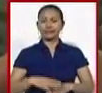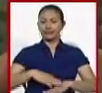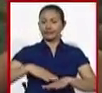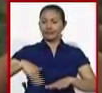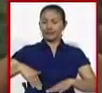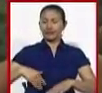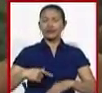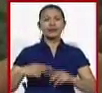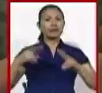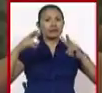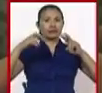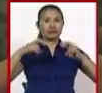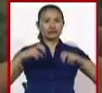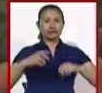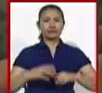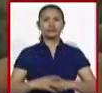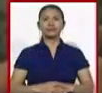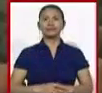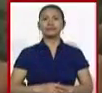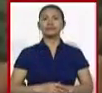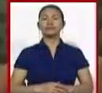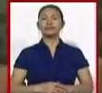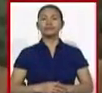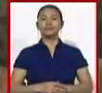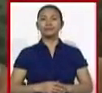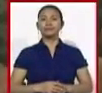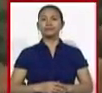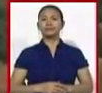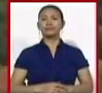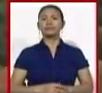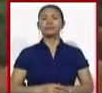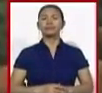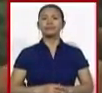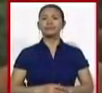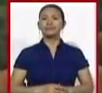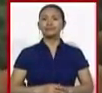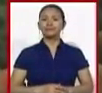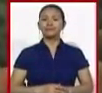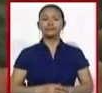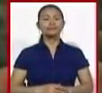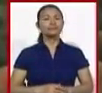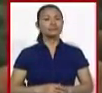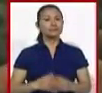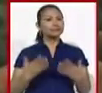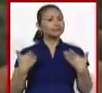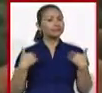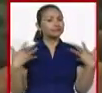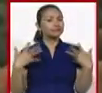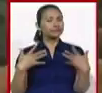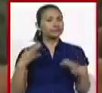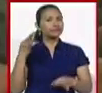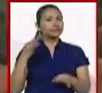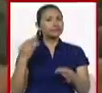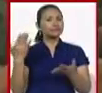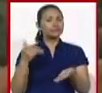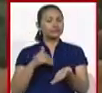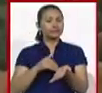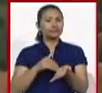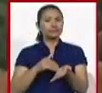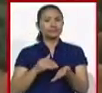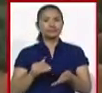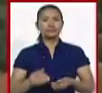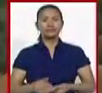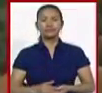todavía. Estamos en investigación. ¿Tienen miedo que se vuelva a acercar a la niña? Sí, pues tenemos miedo al caso de la familia siempre